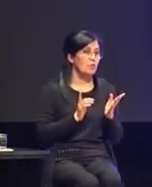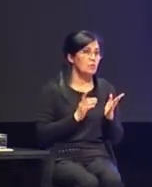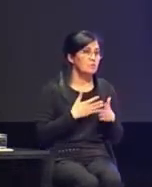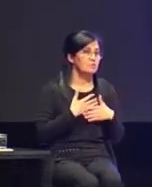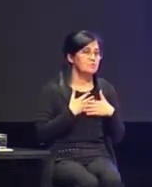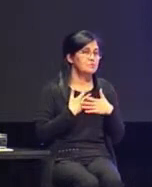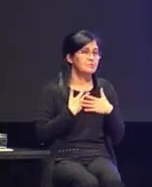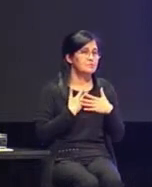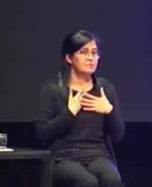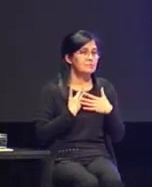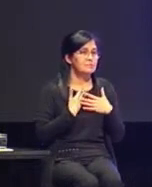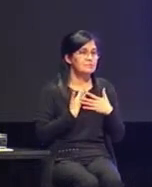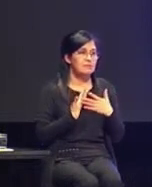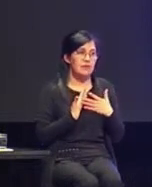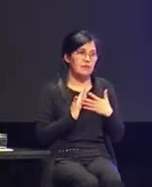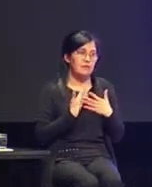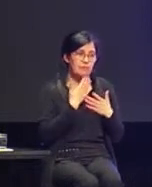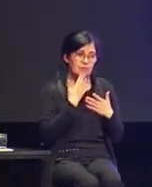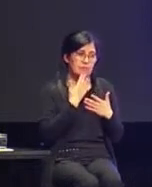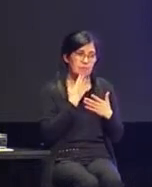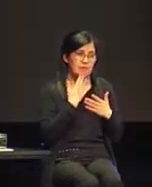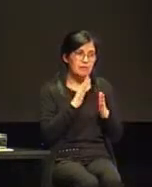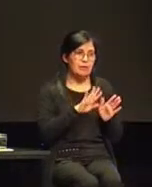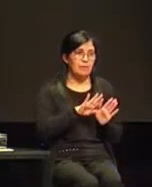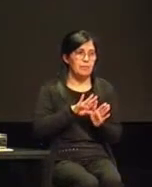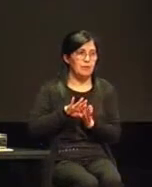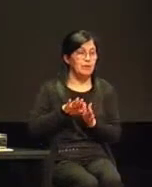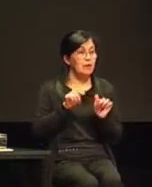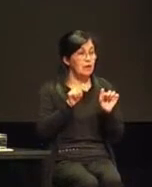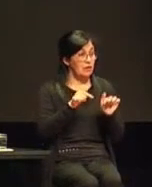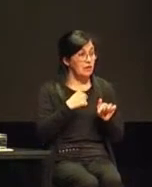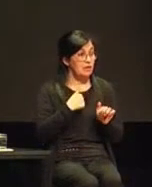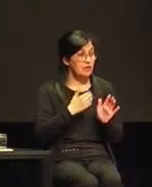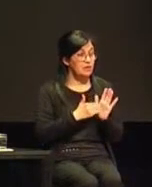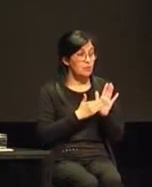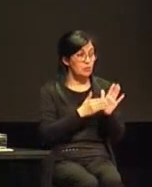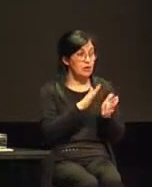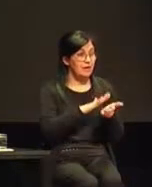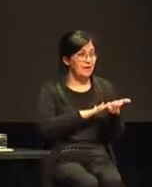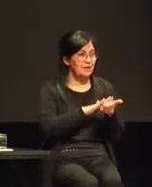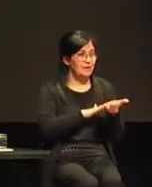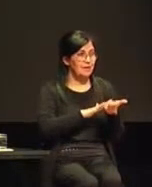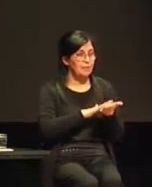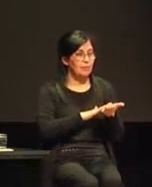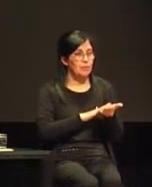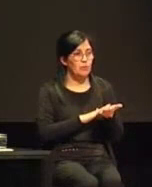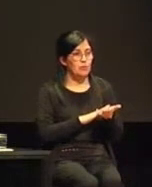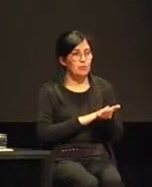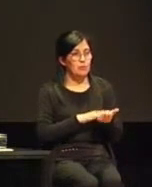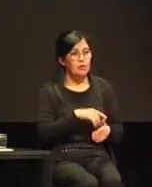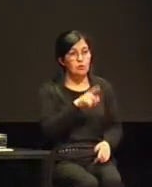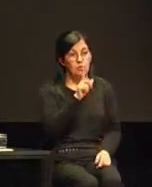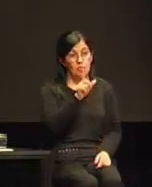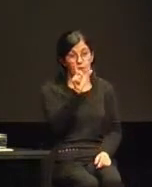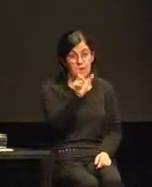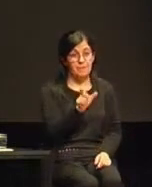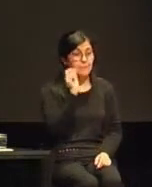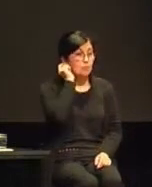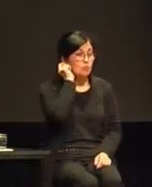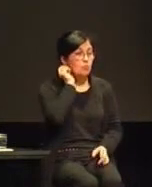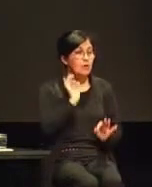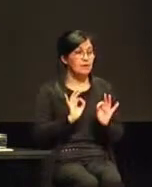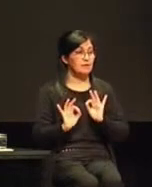se siente pasado a llevar, pero este es un ejemplo prepandemia de una señora de